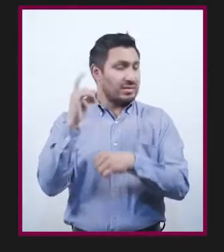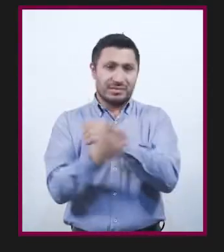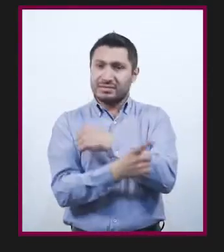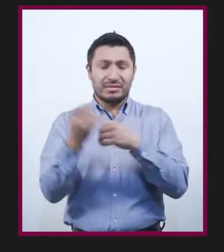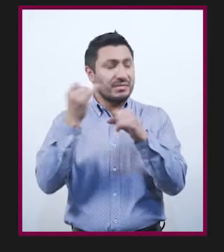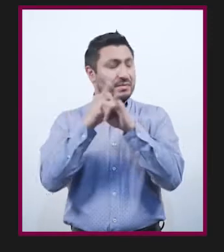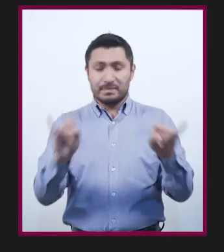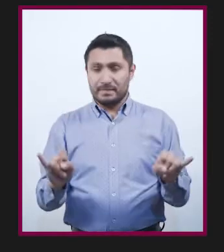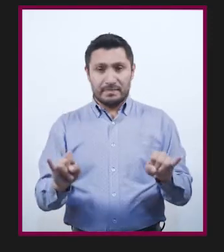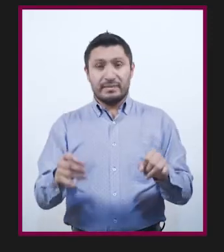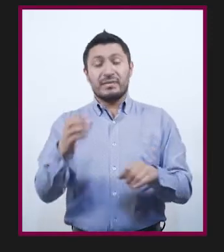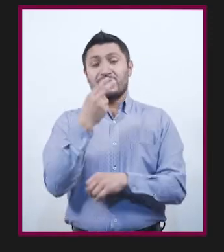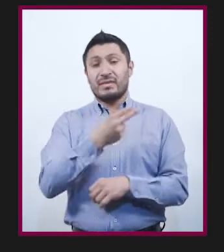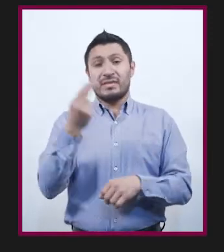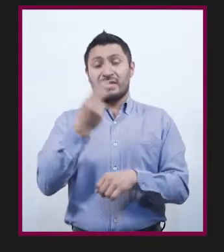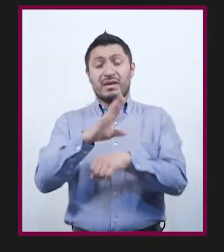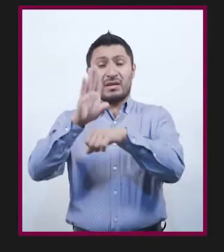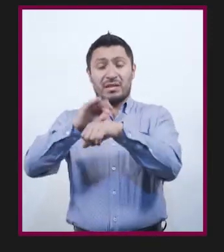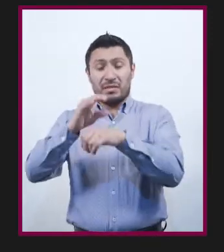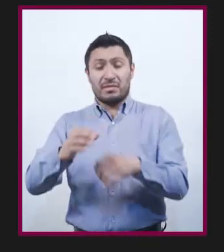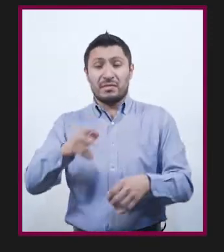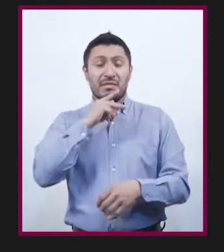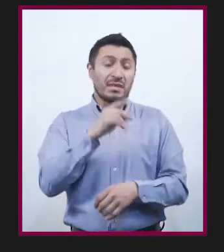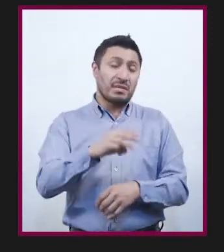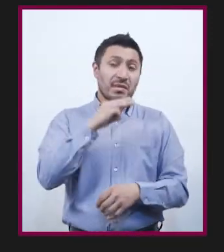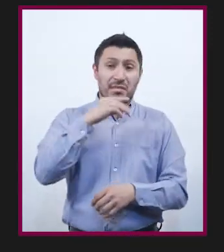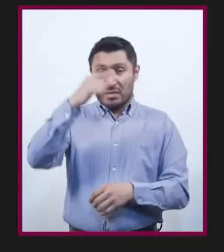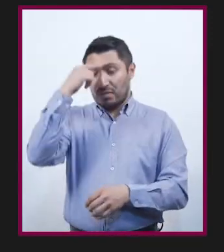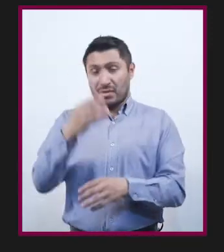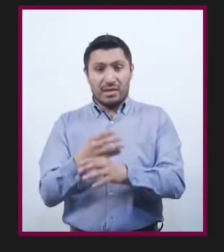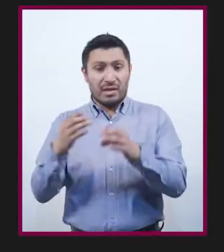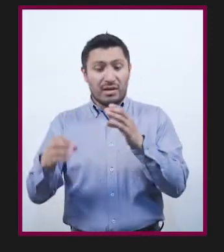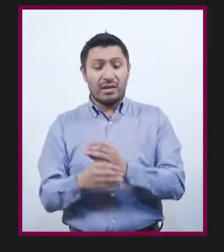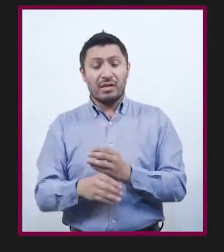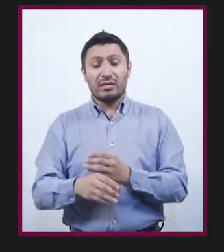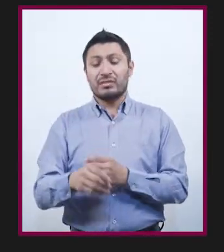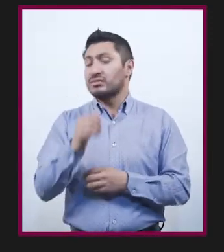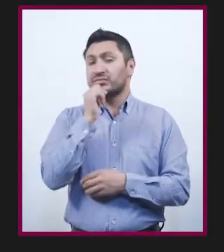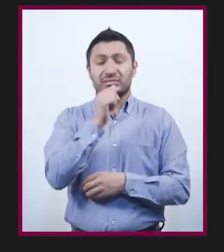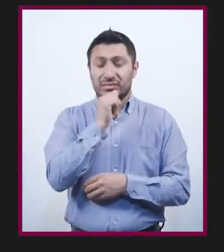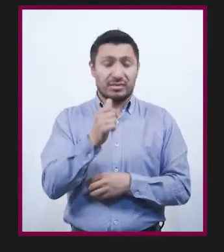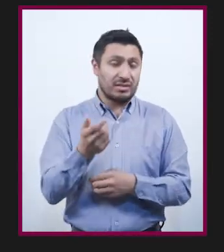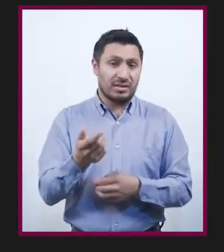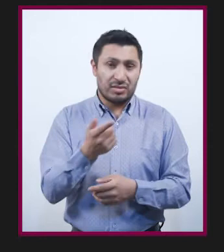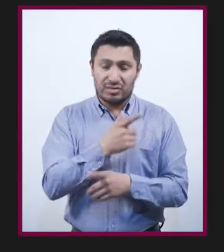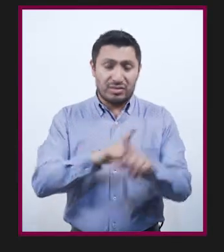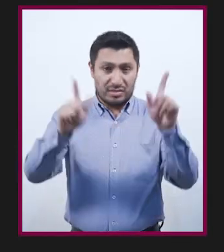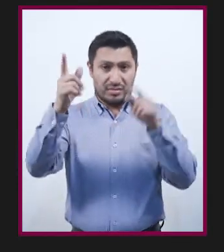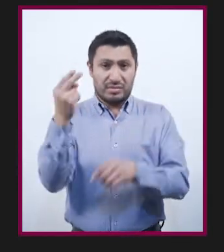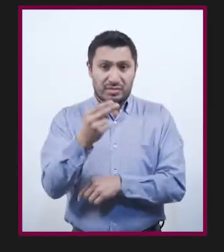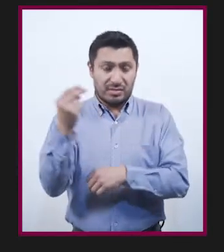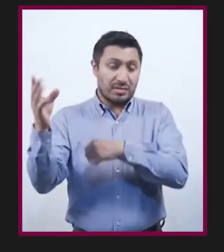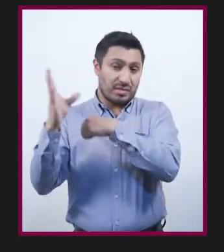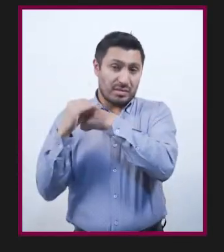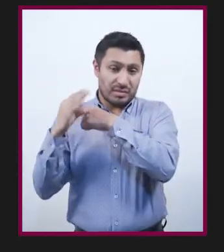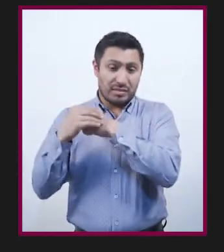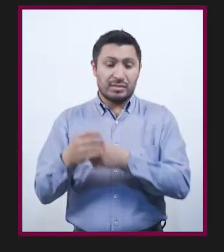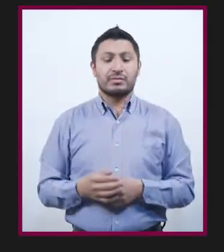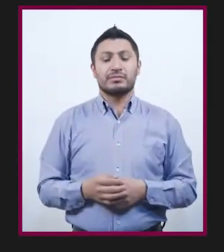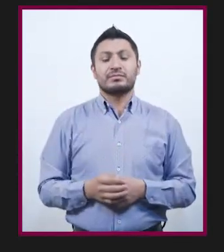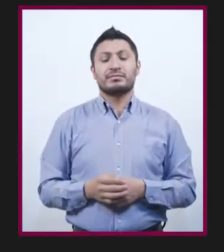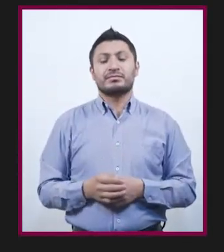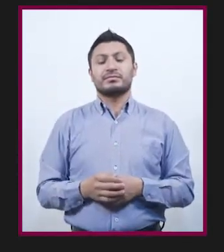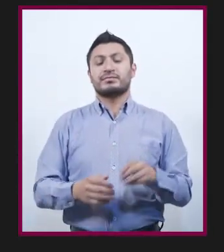cosas, y puedo hacer muchas cosas sin que gente me lo impida, ¿no? Y una desventaja es que aún